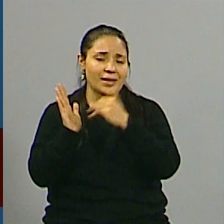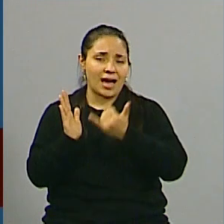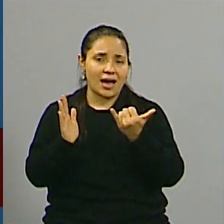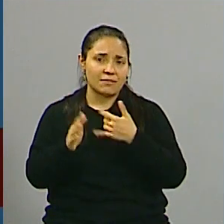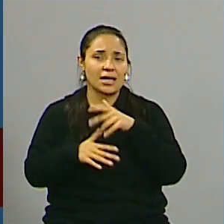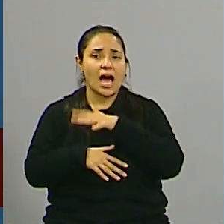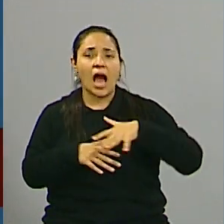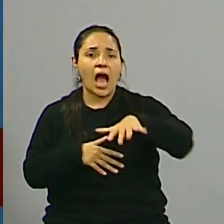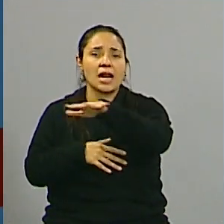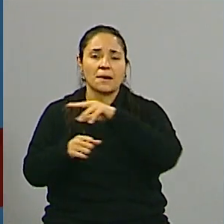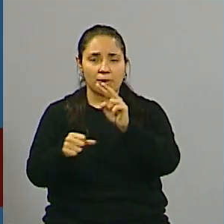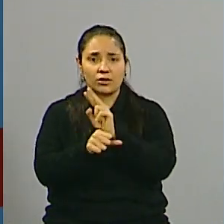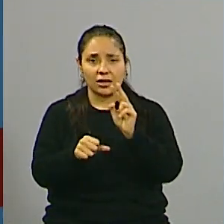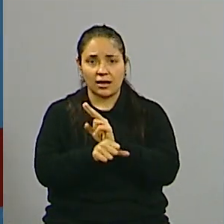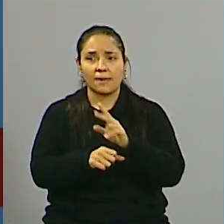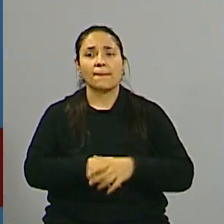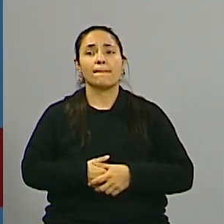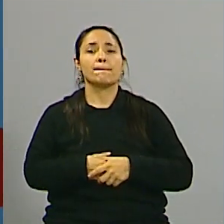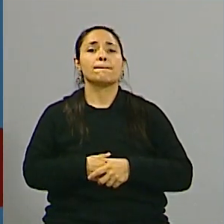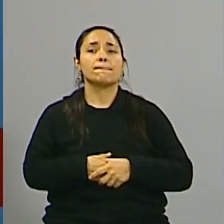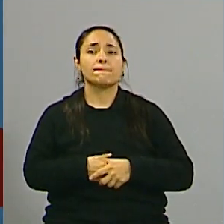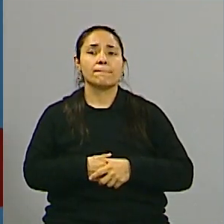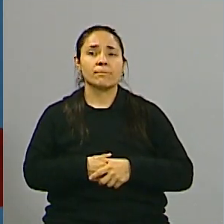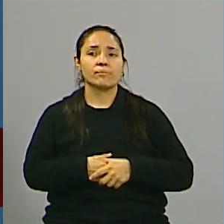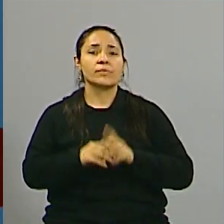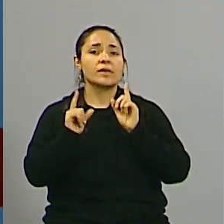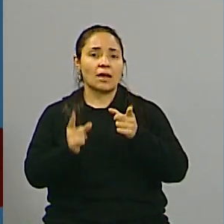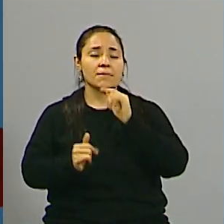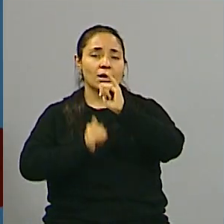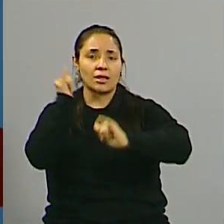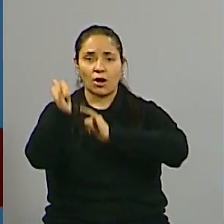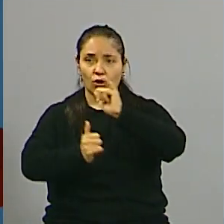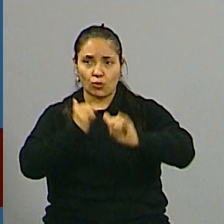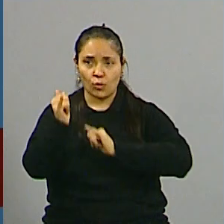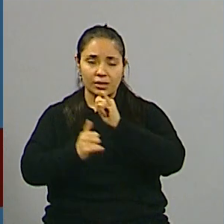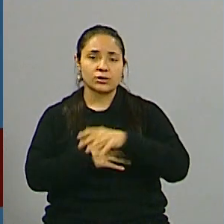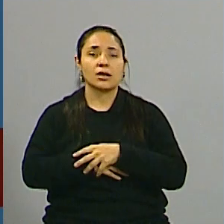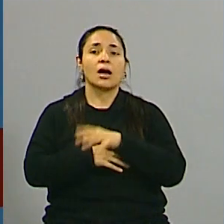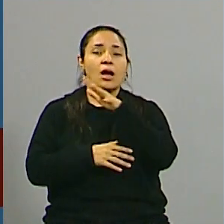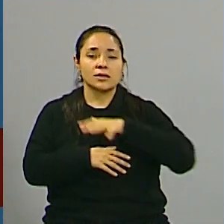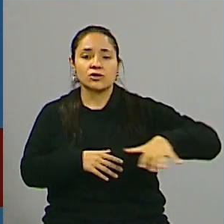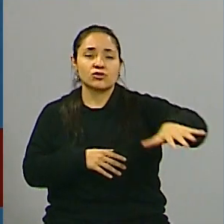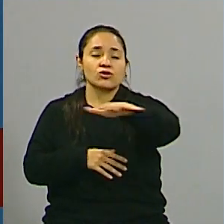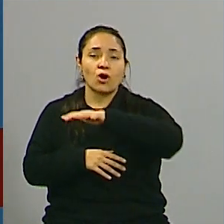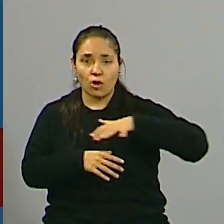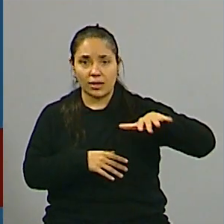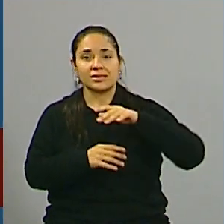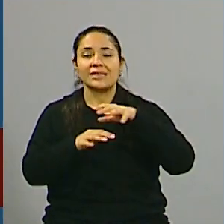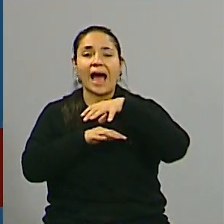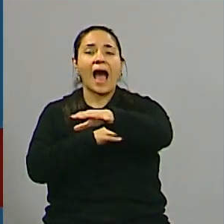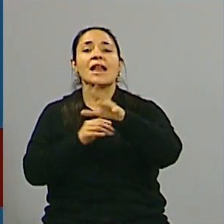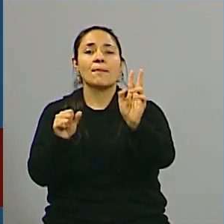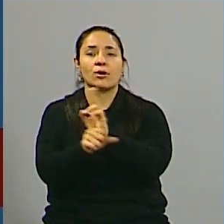un área protegida, específicamente un parque nacional. Y para comentarte también, la zona actualmente es un área protegida, es